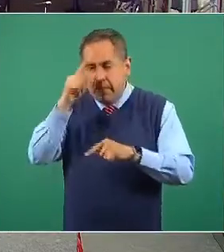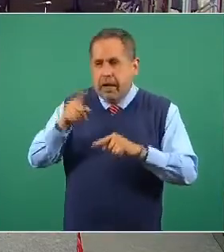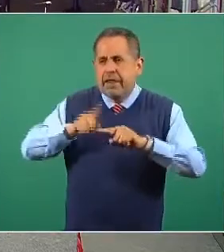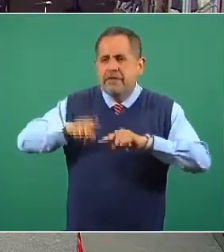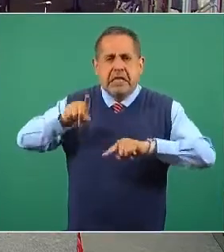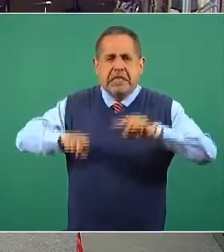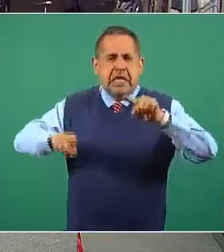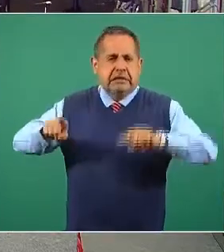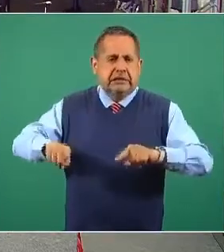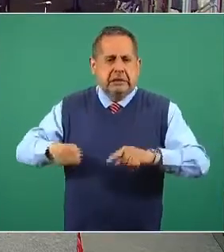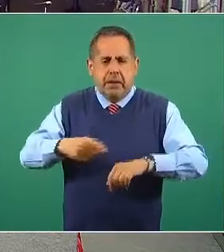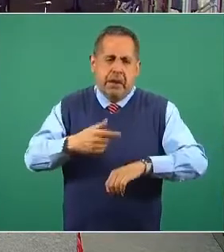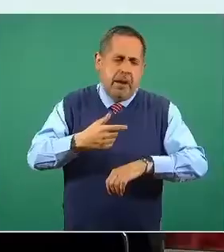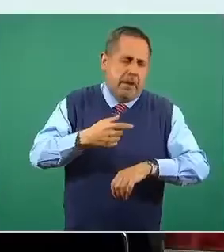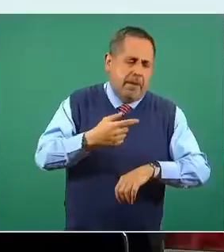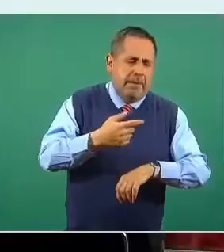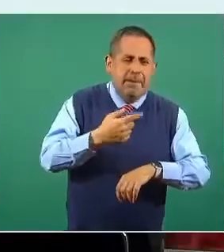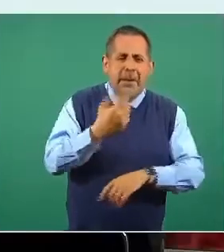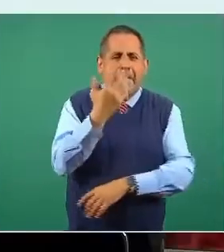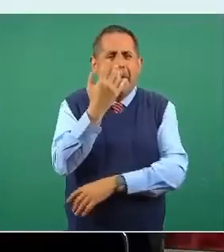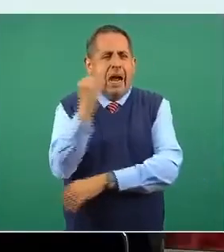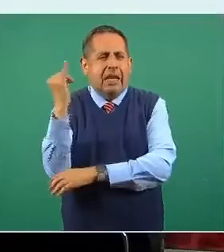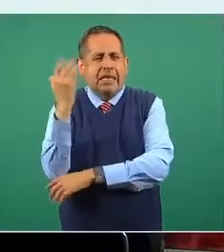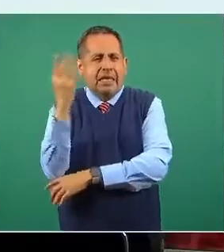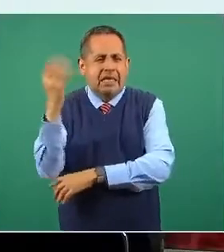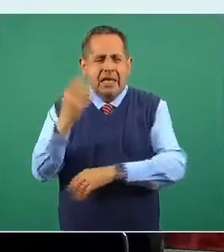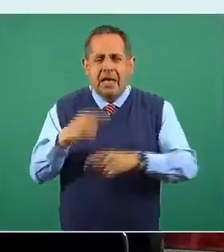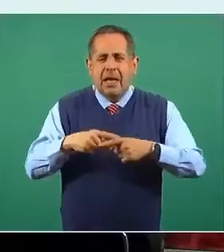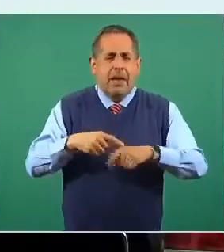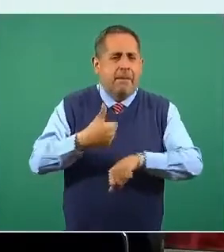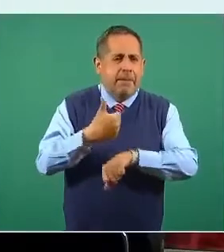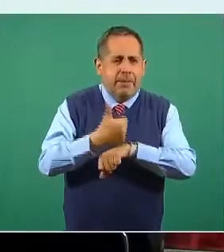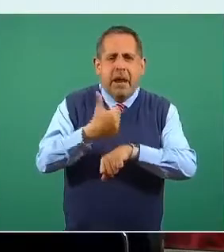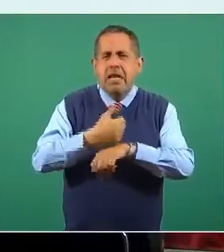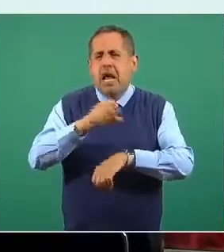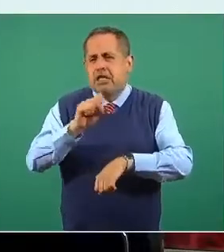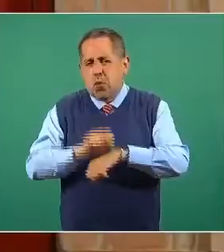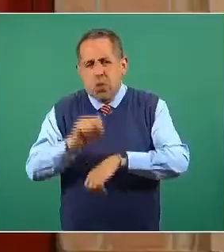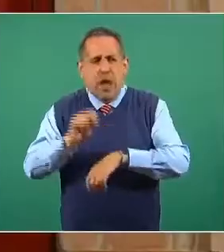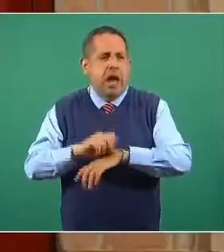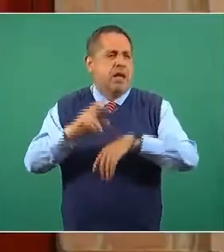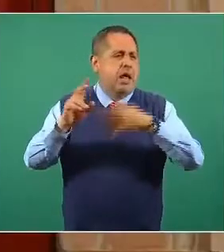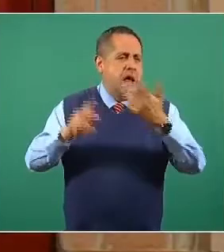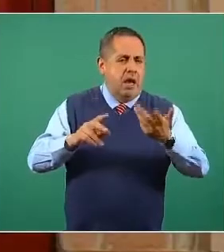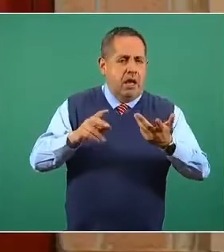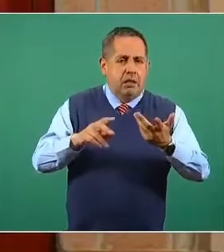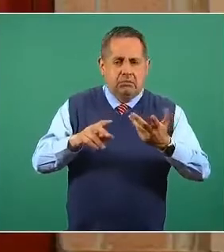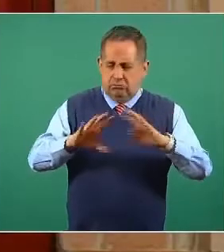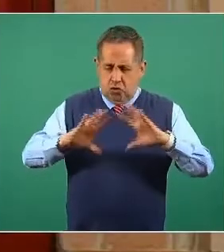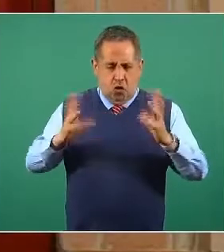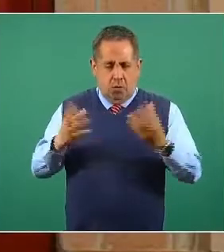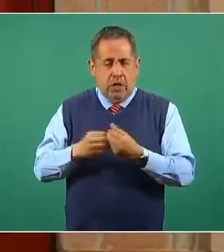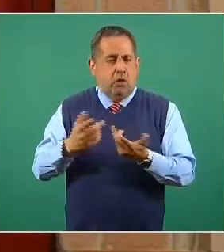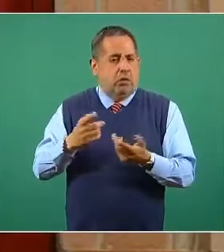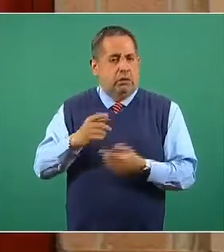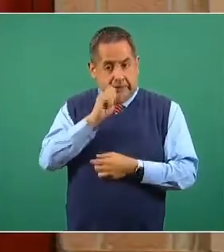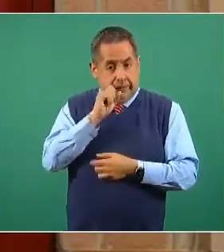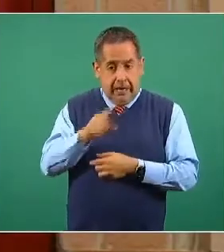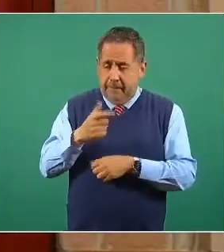niveles escolares, desde el preescolar, todo lo que es educación media, preescolar, básica,